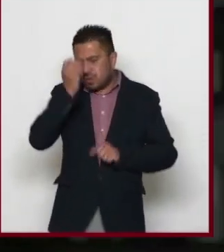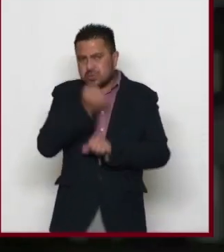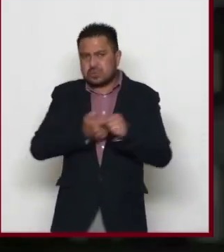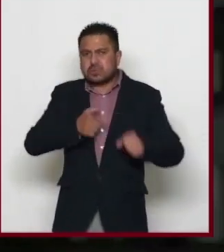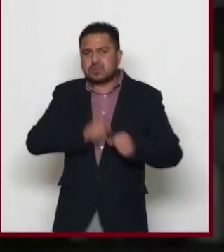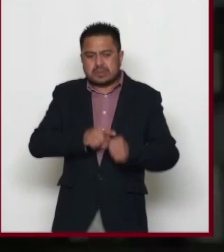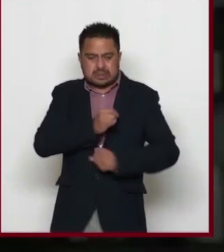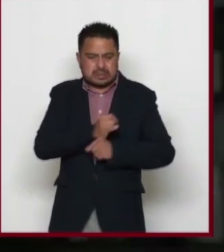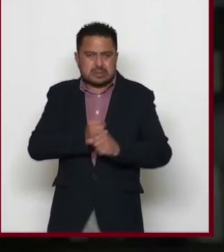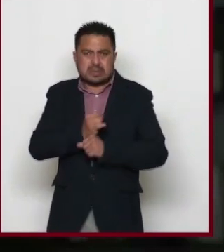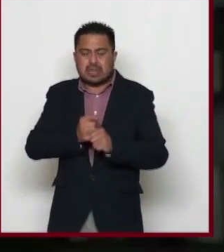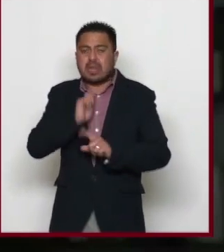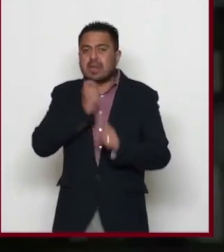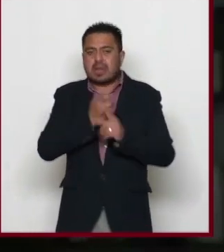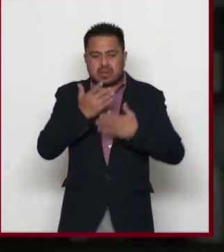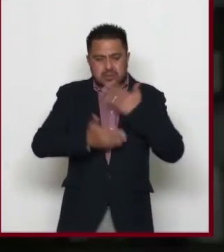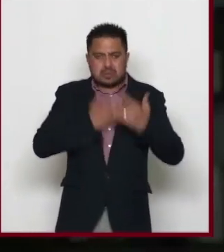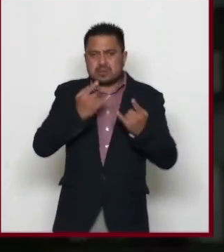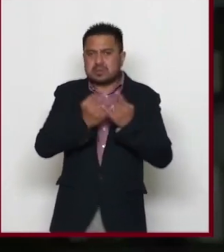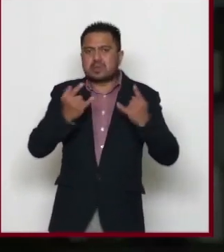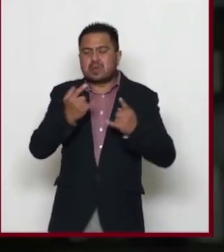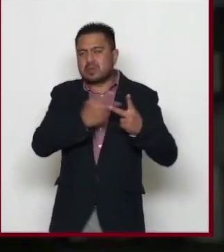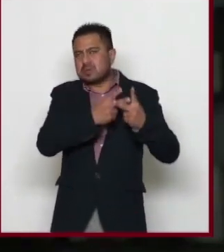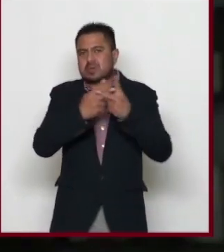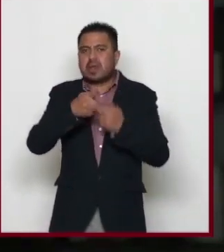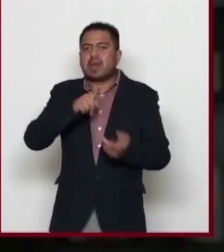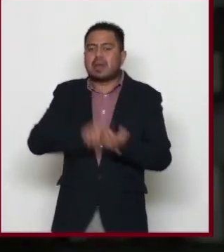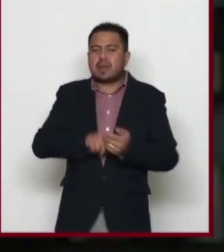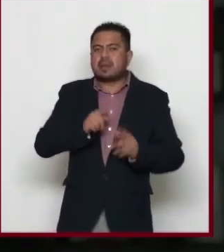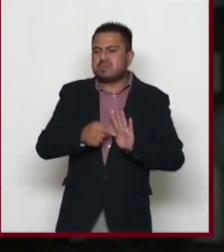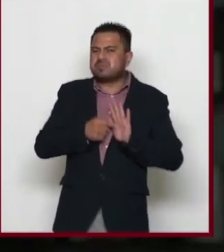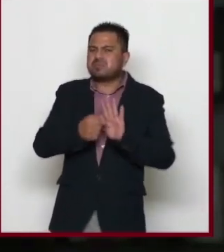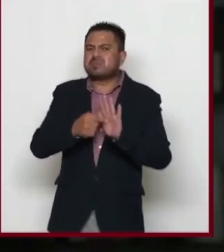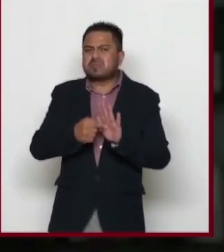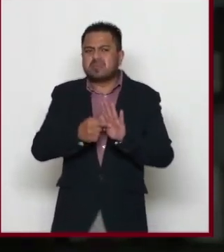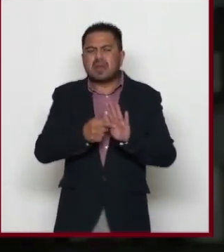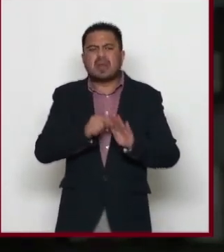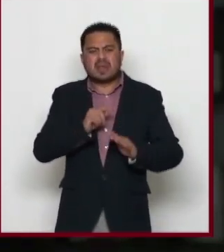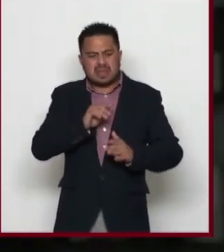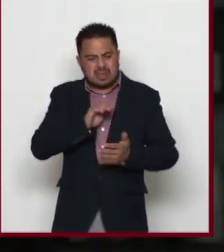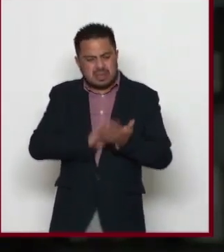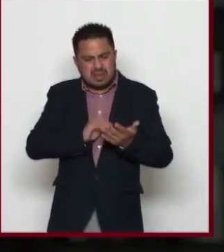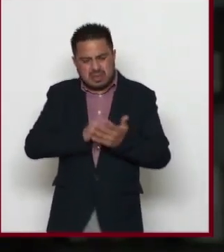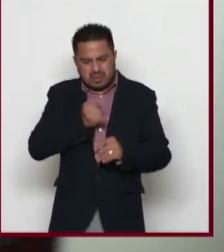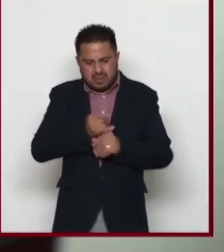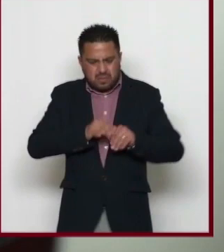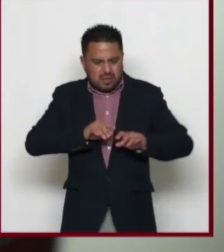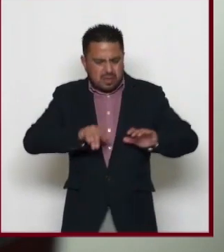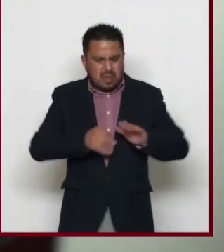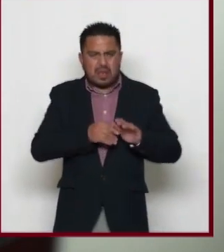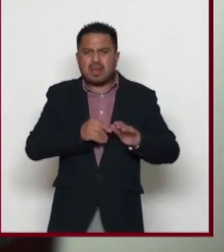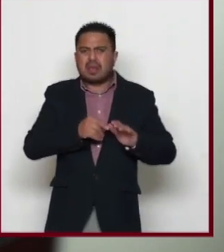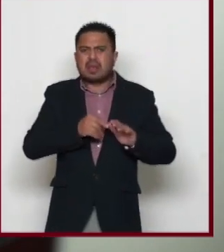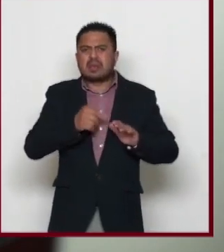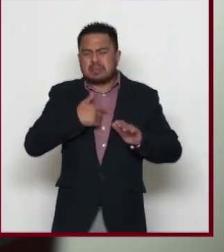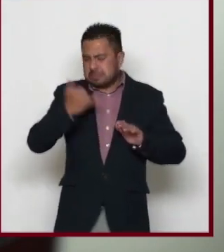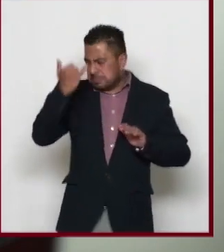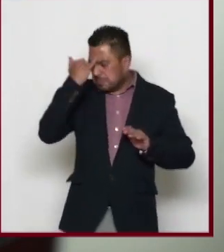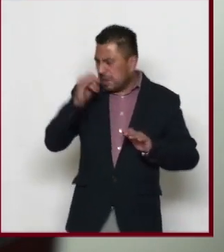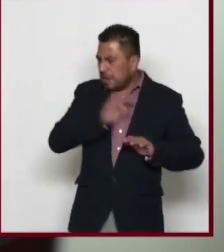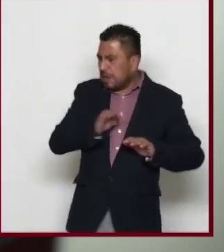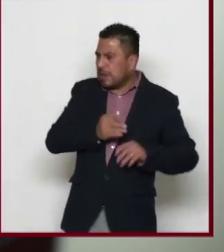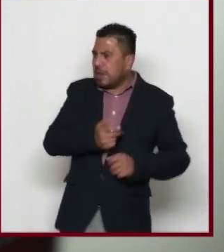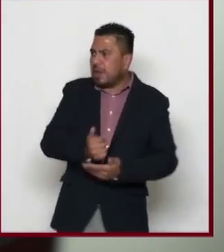cambio que me lanzó la vida, conocí a un sociólogo que estaba estudiando la historia de la astronomía y me mostró un archivo que